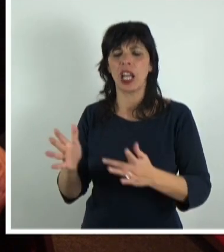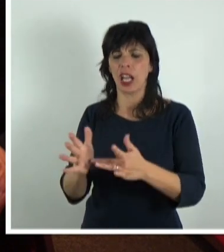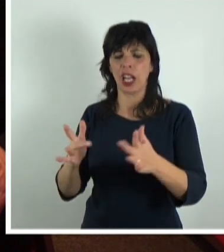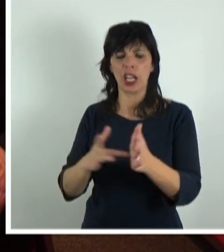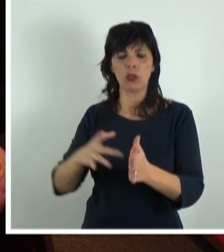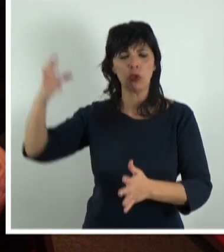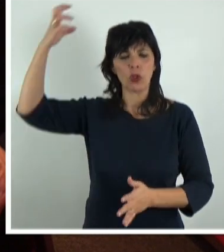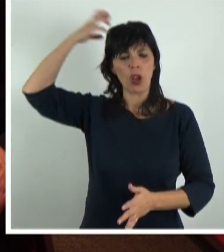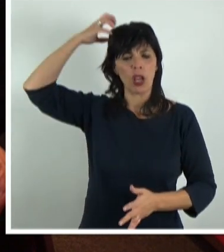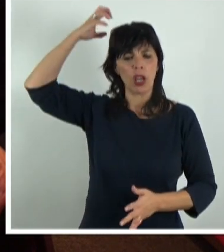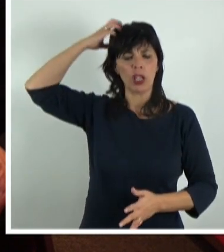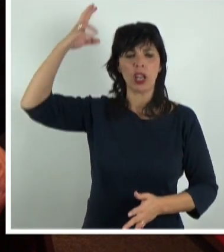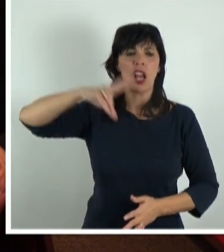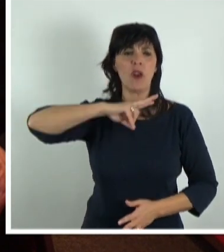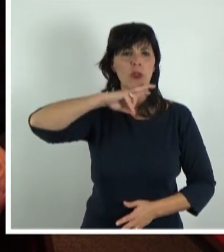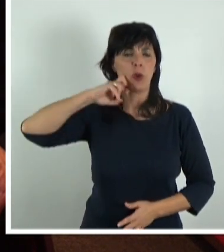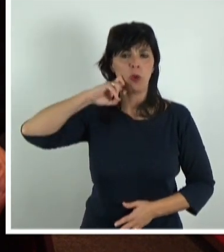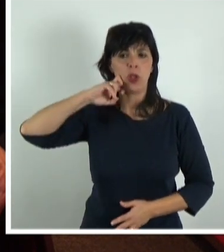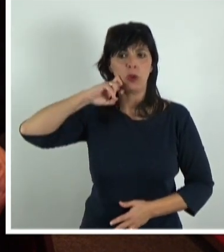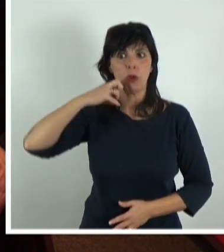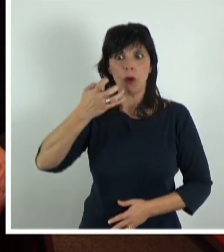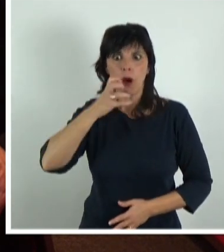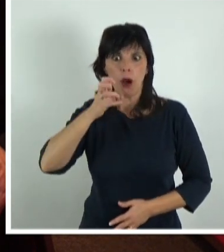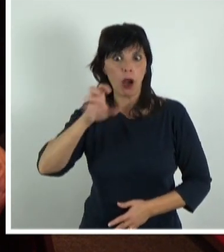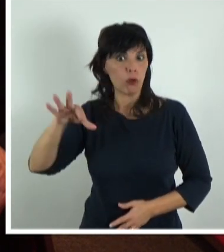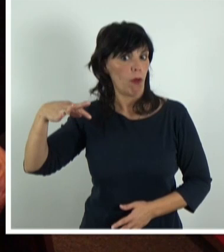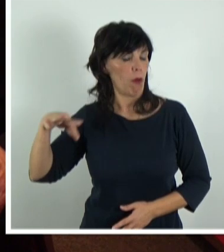Esa era la única acusación.